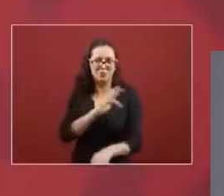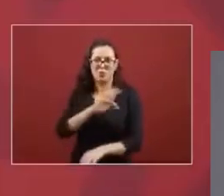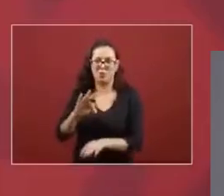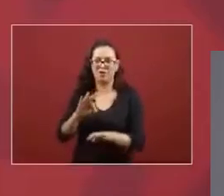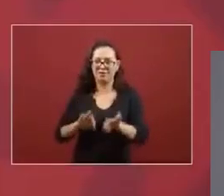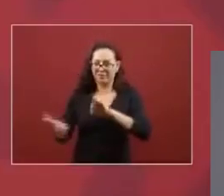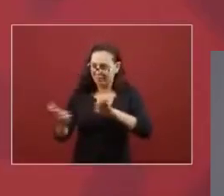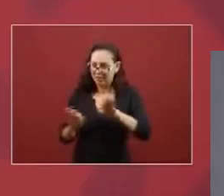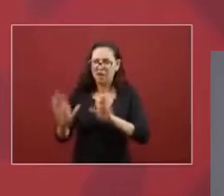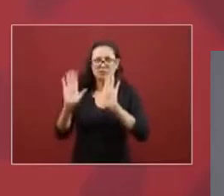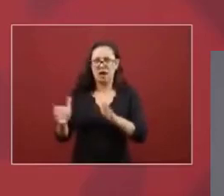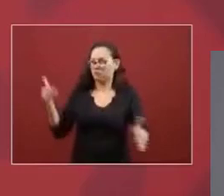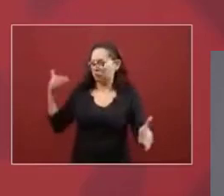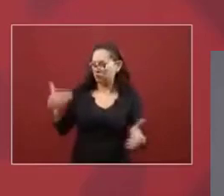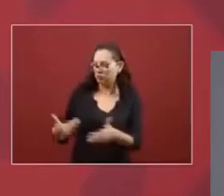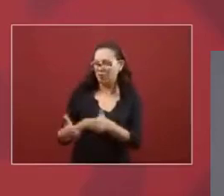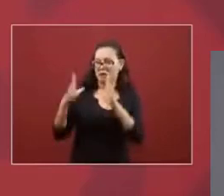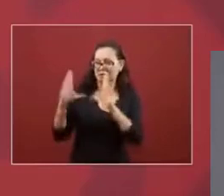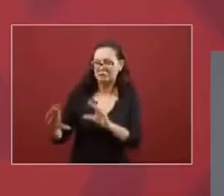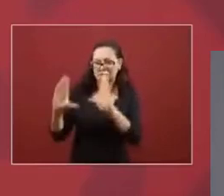que está formado